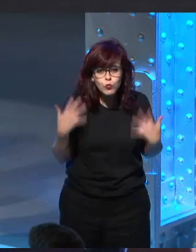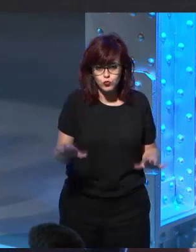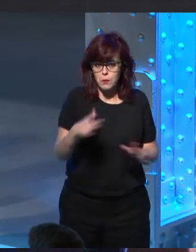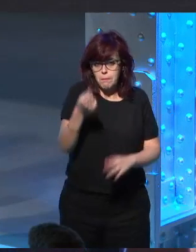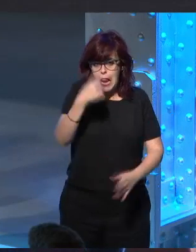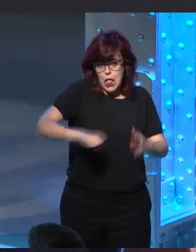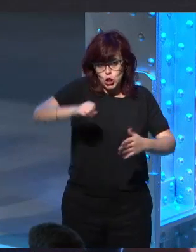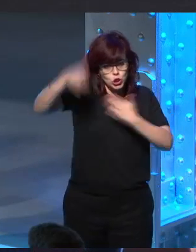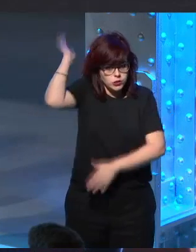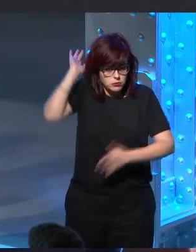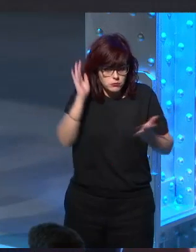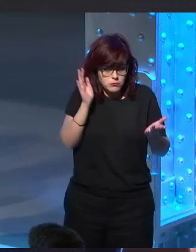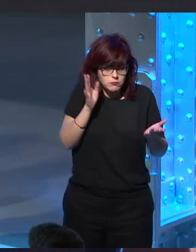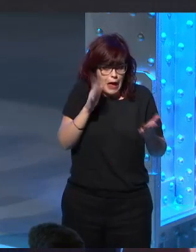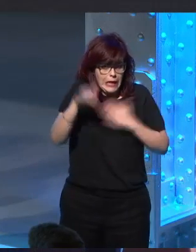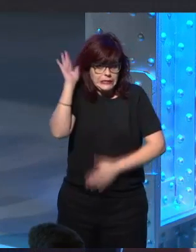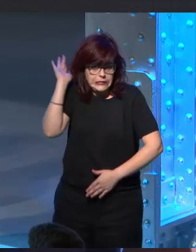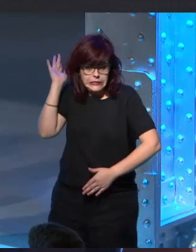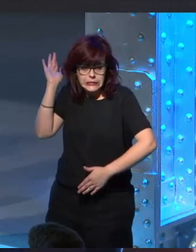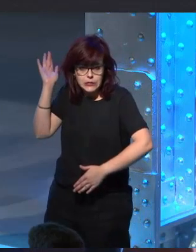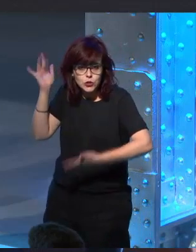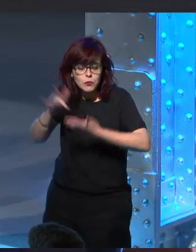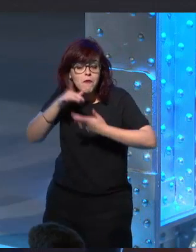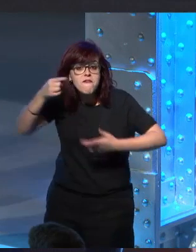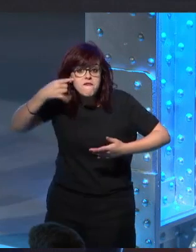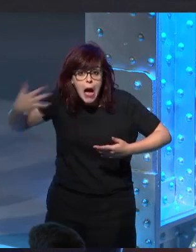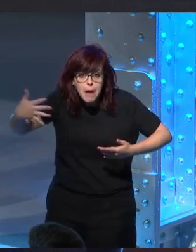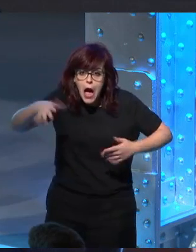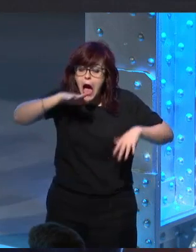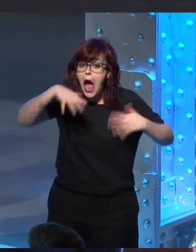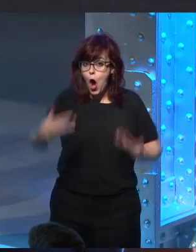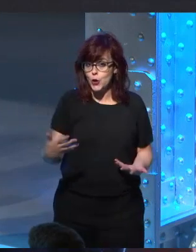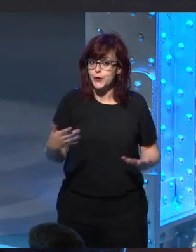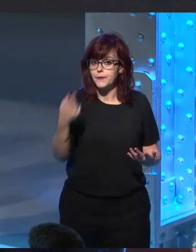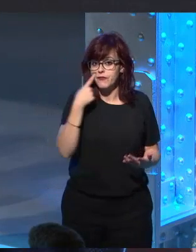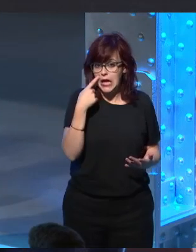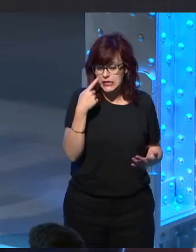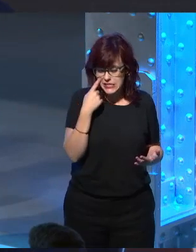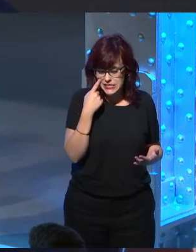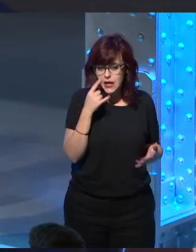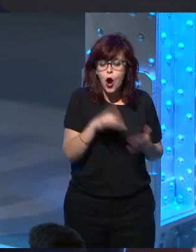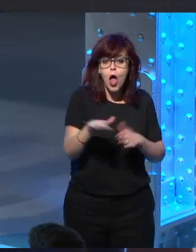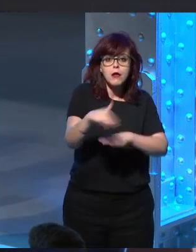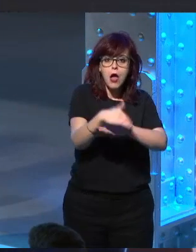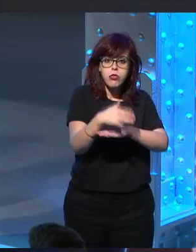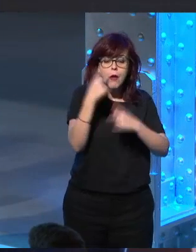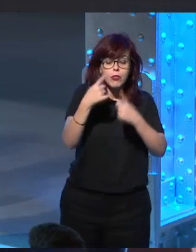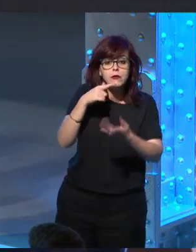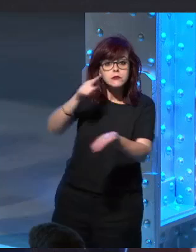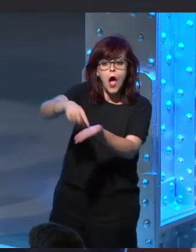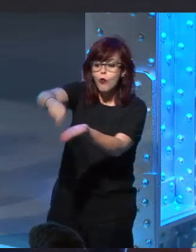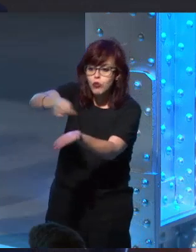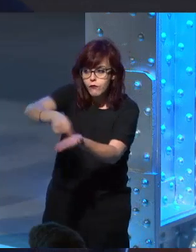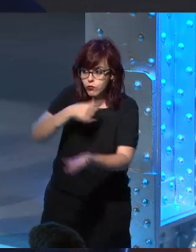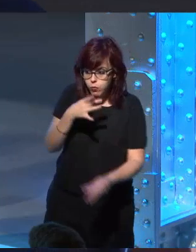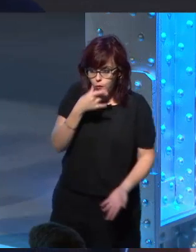1000 años y la fama está. O sea, ahora voy por la calle y me piden autógrafos. Claro. Que